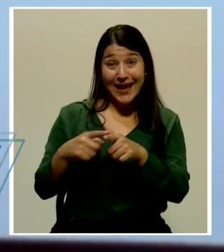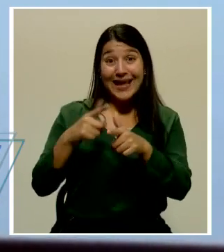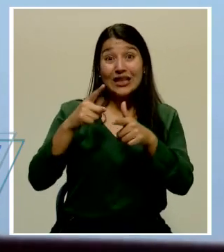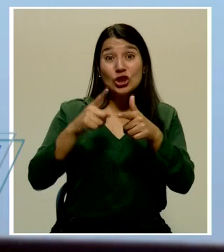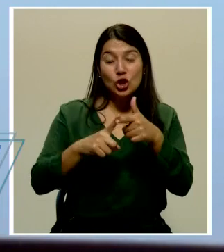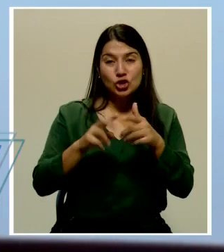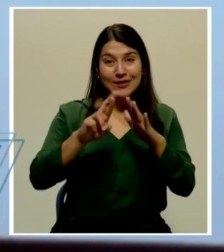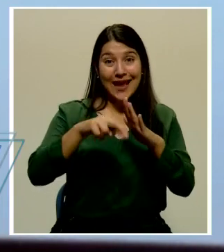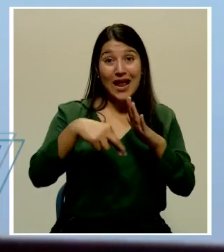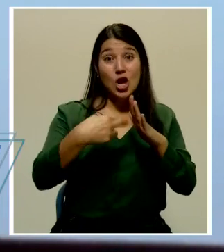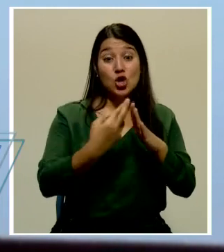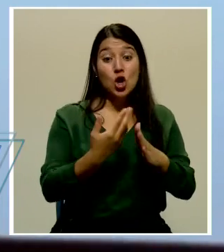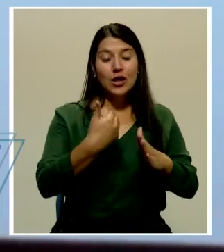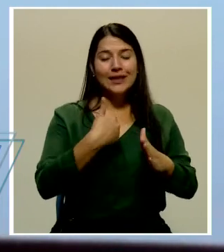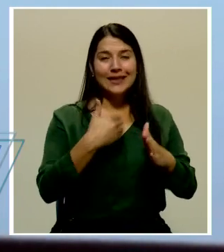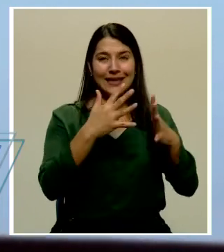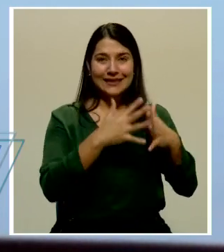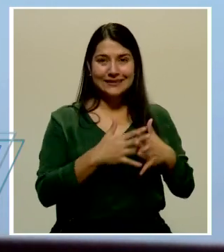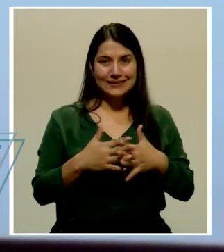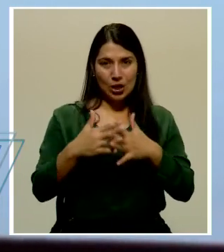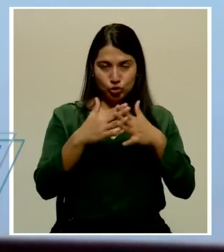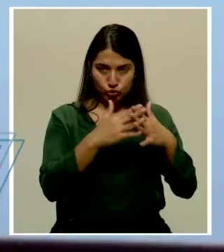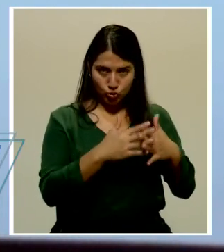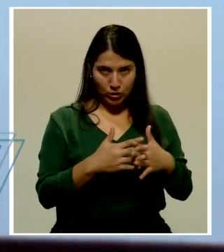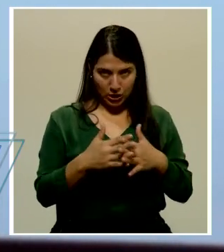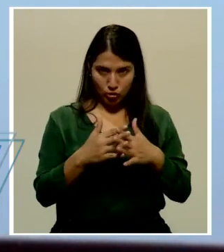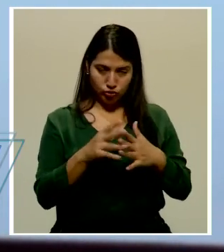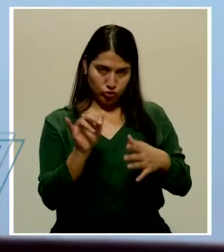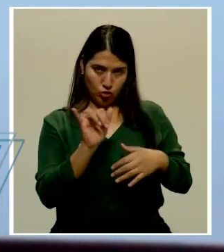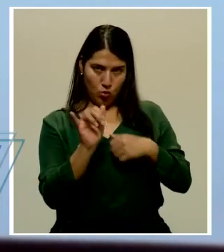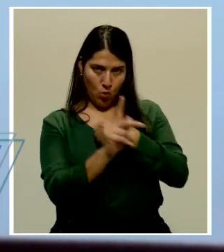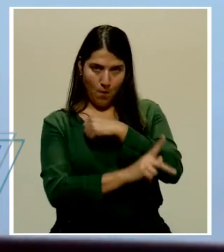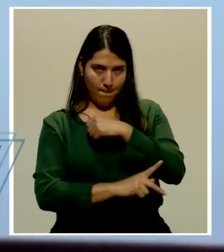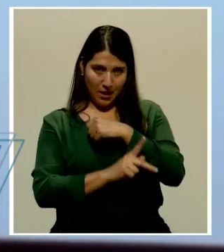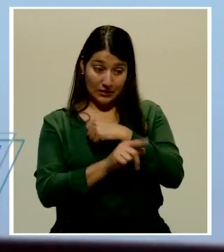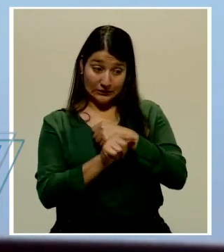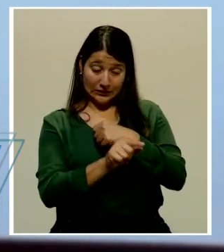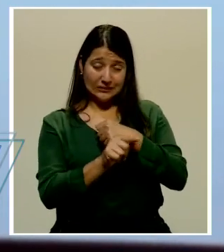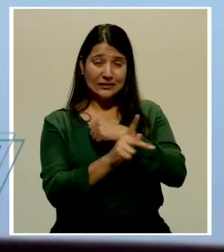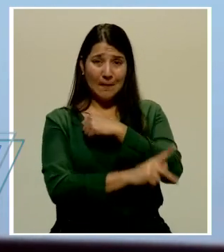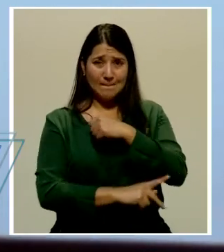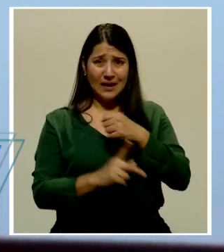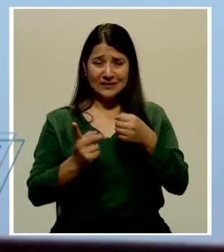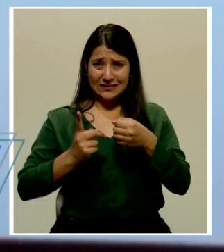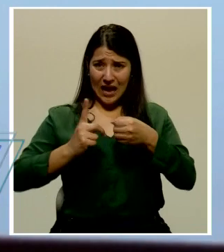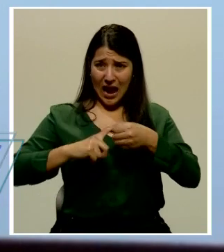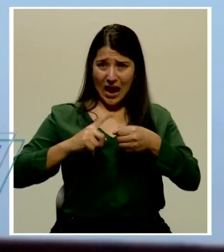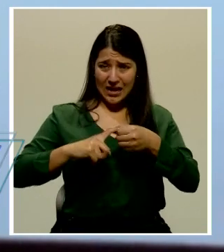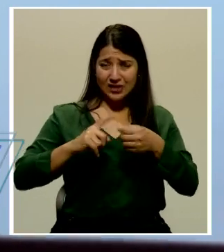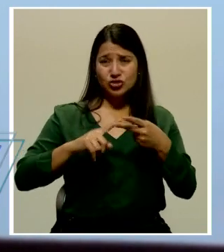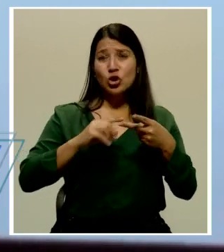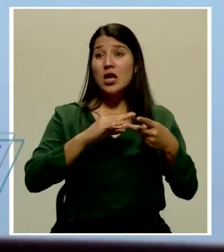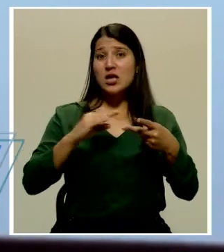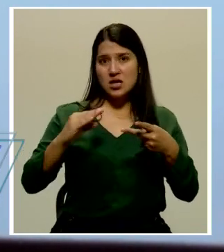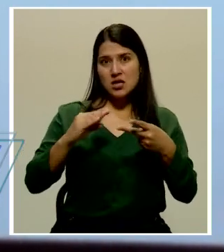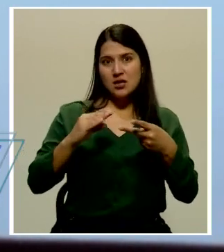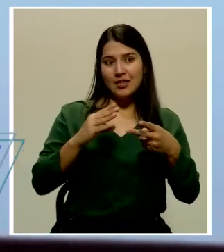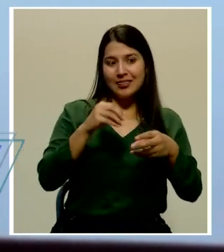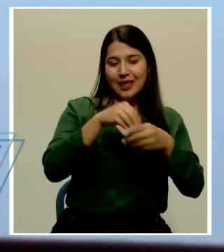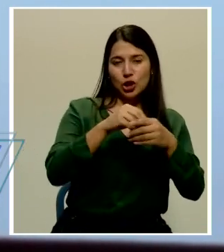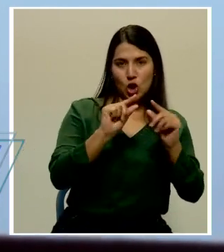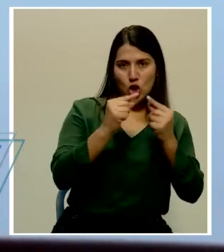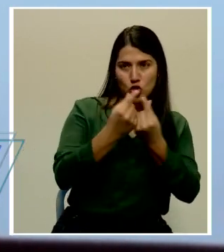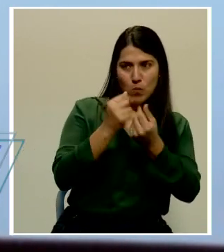Estados Unidos como país, uno de los países aliados y vencedores en el conflicto es fundamental